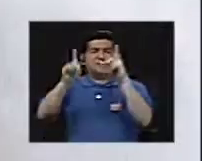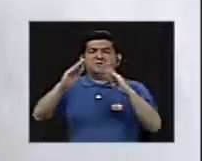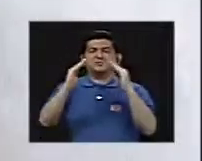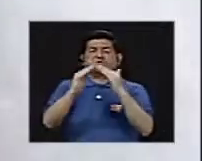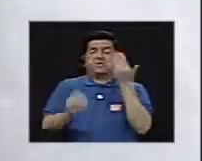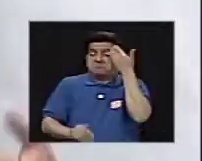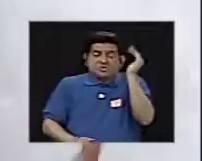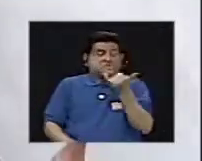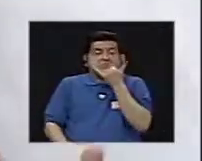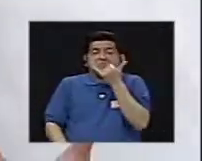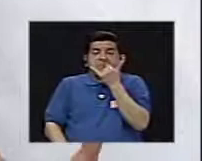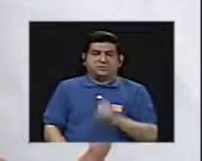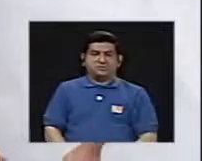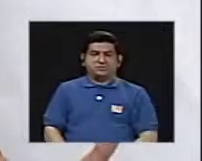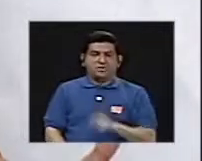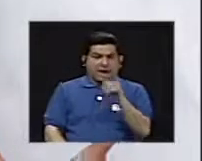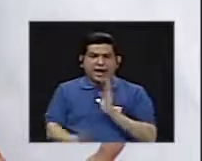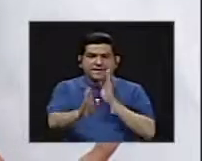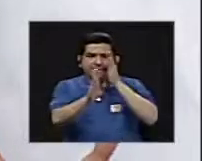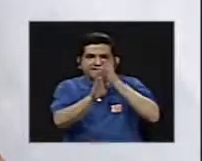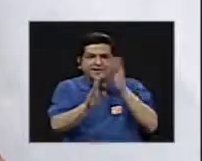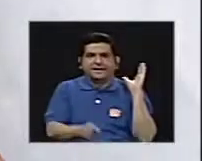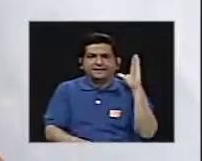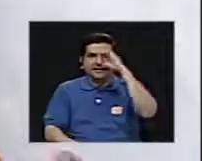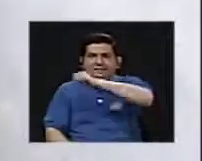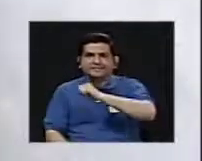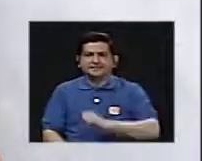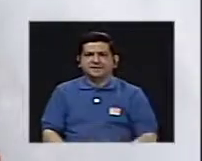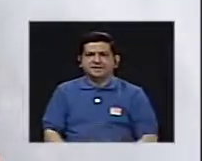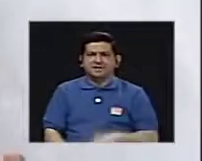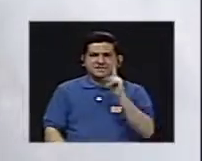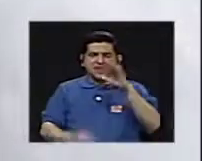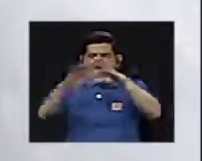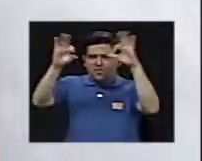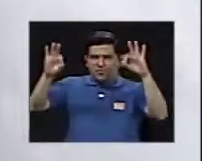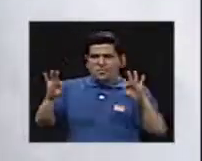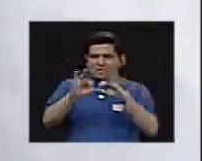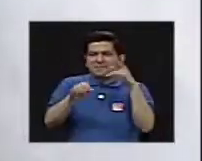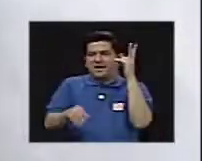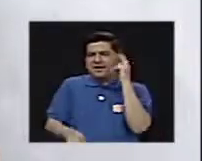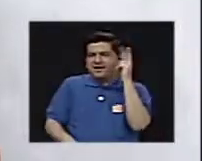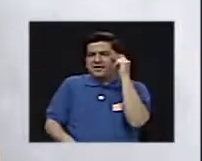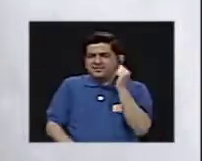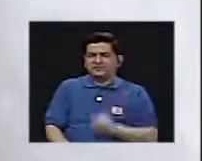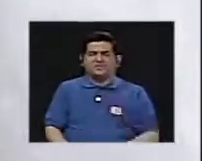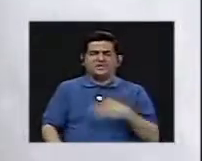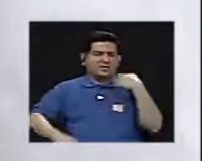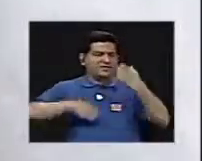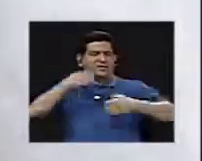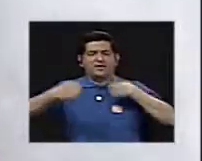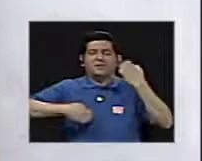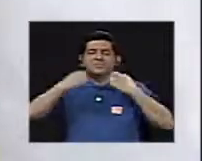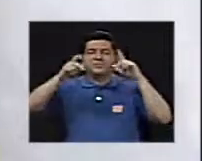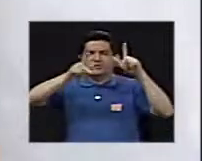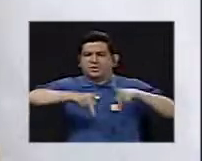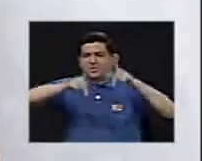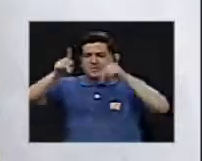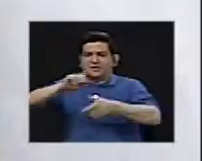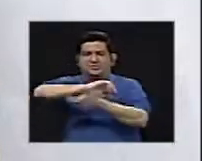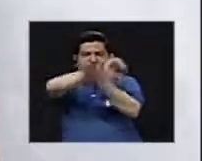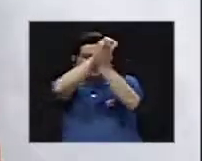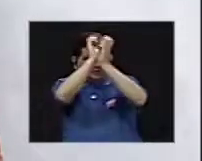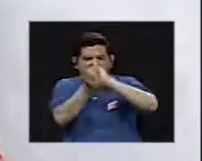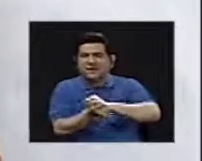qué pasó. Ahí uno está directamente y se da cuenta de cómo una imagen con un sonido genera una emoción, de cómo la gente se